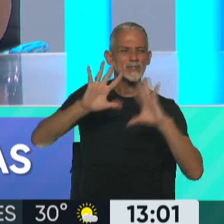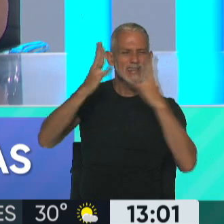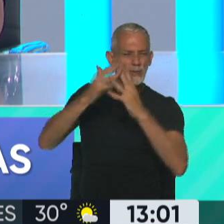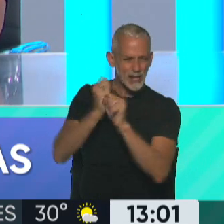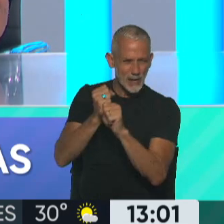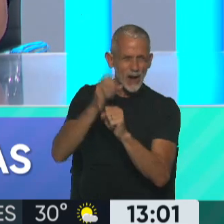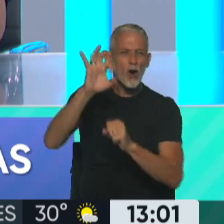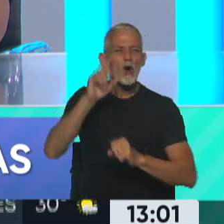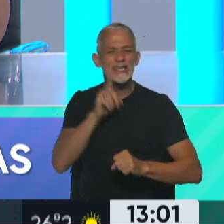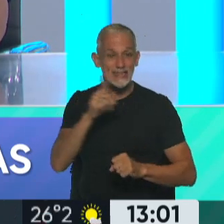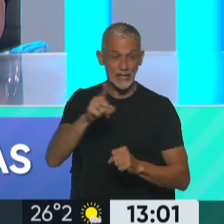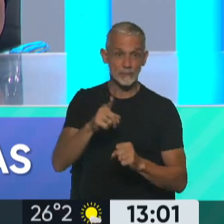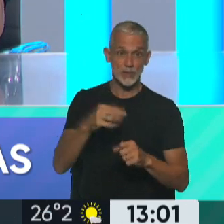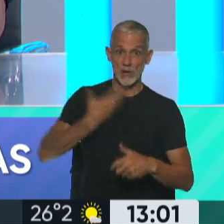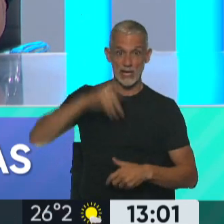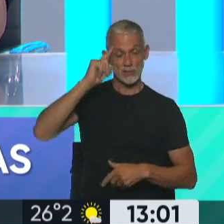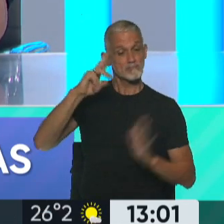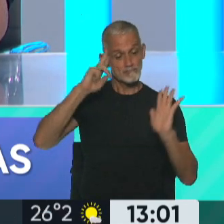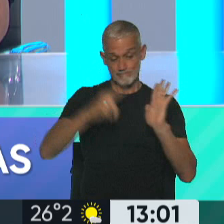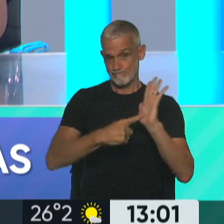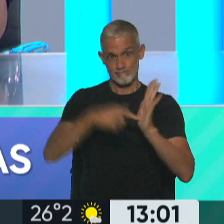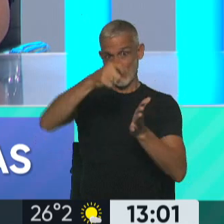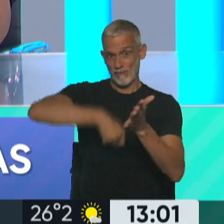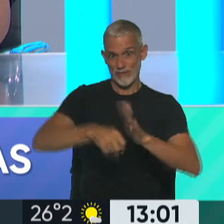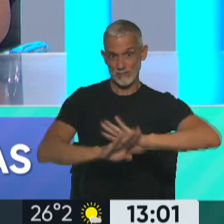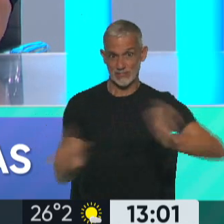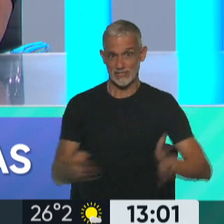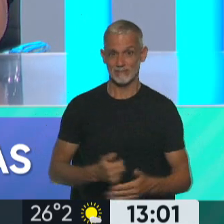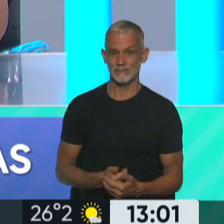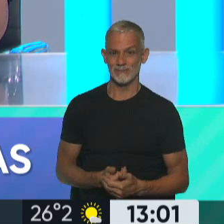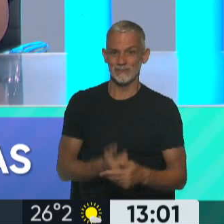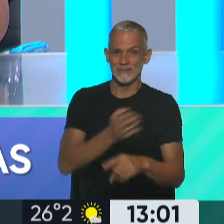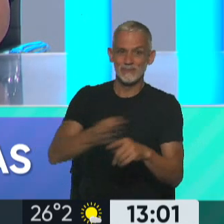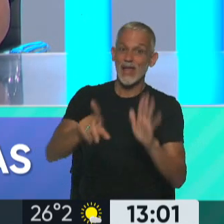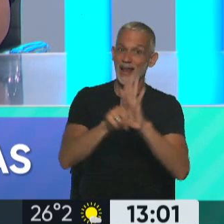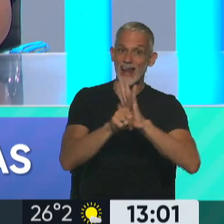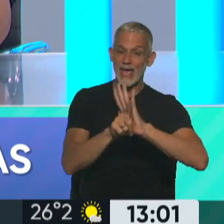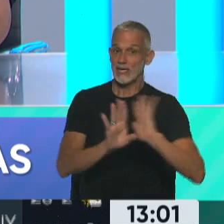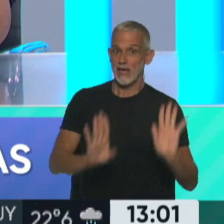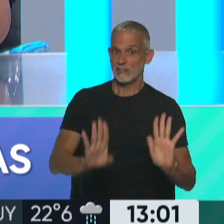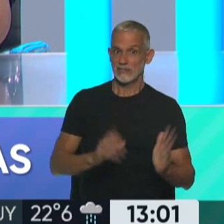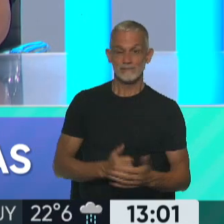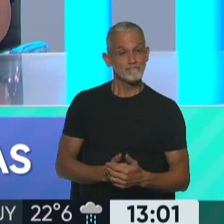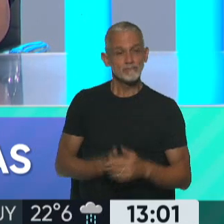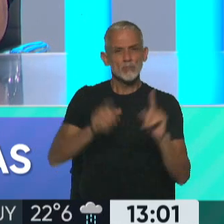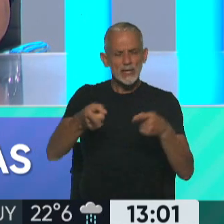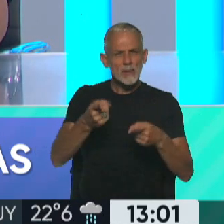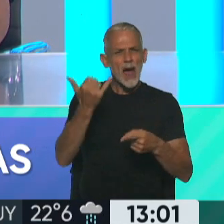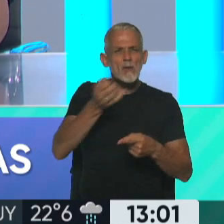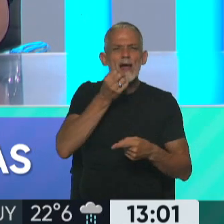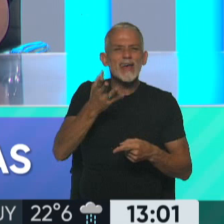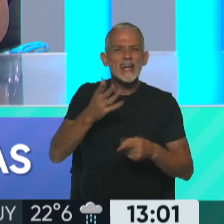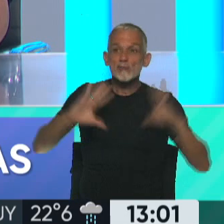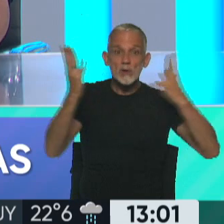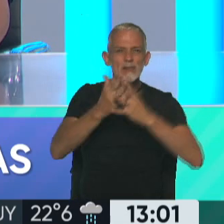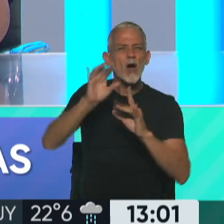obligación de respetar lo que suscriben, ¿no? Es una ley básica. Y también hay una Declaración Universal